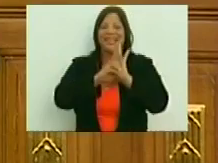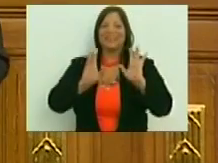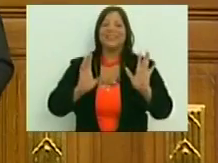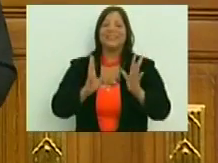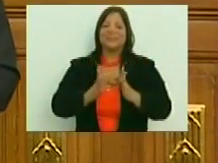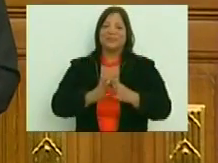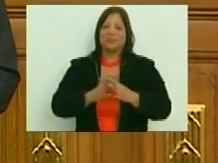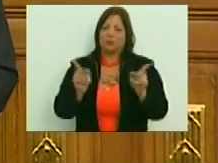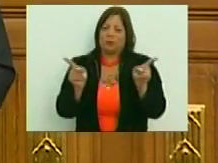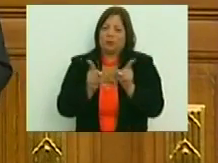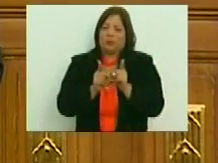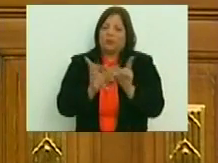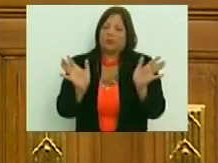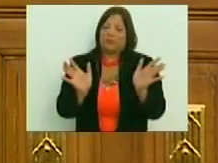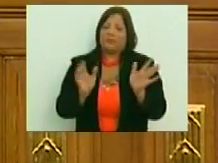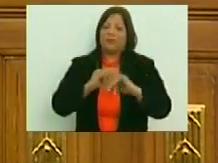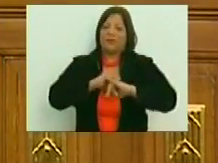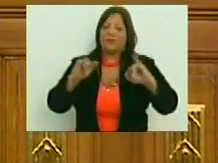el decreto.